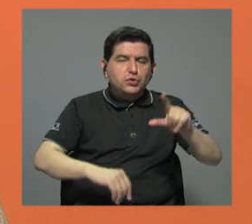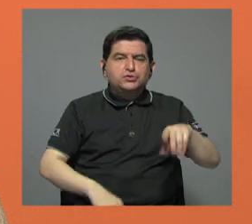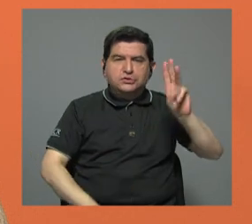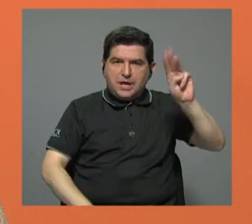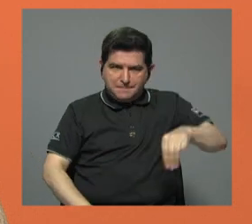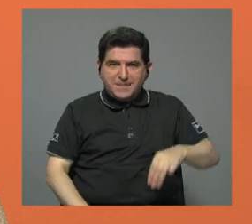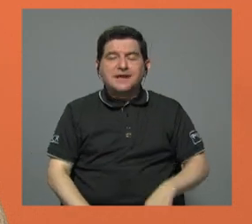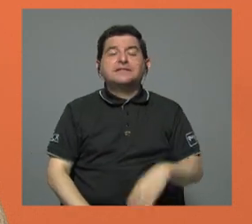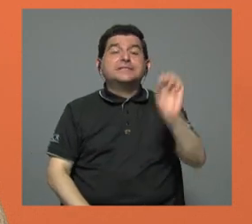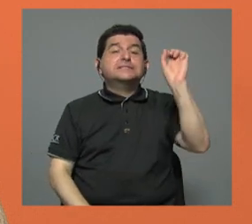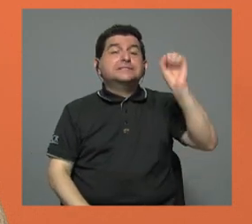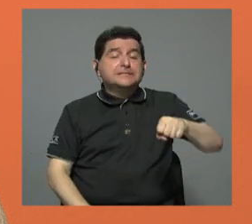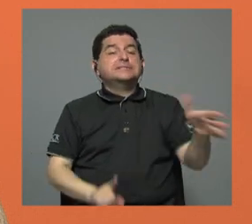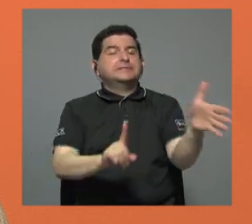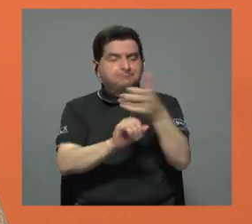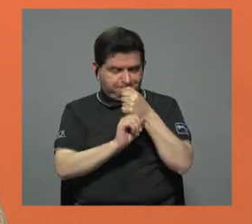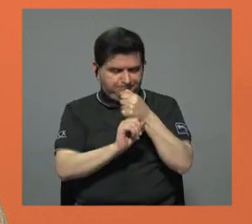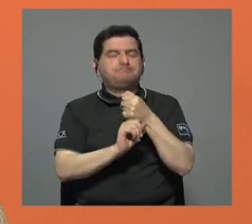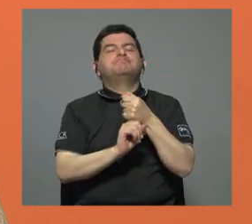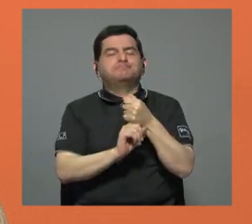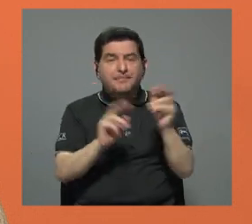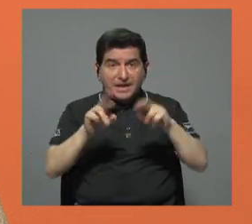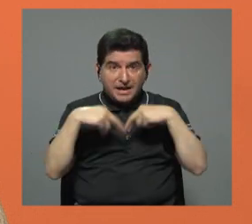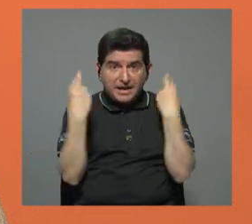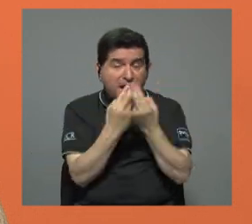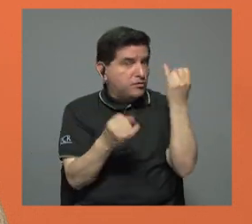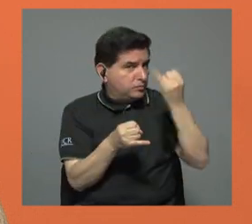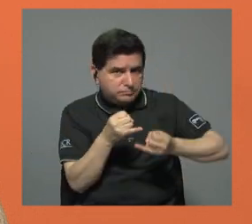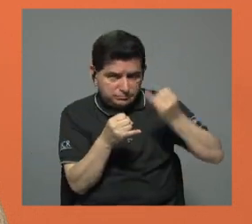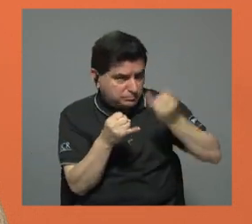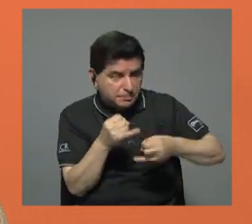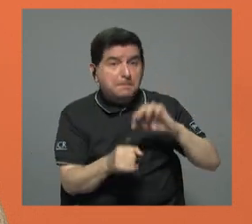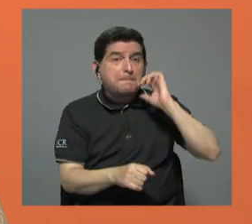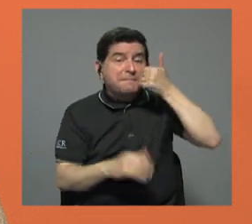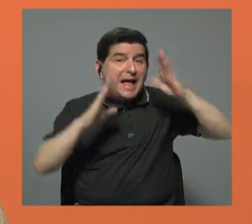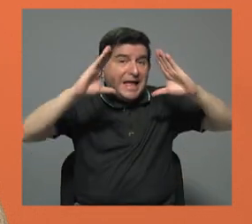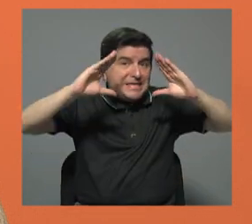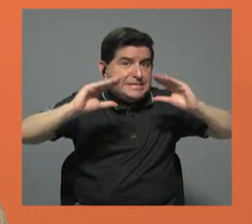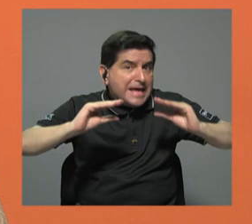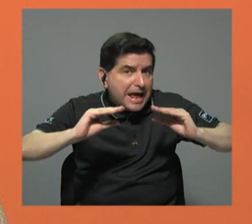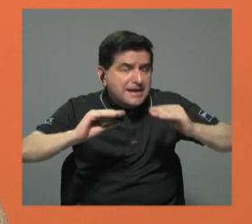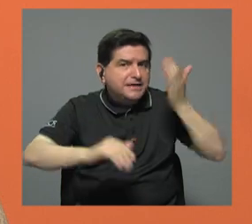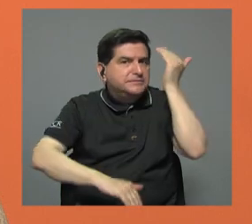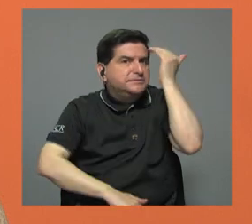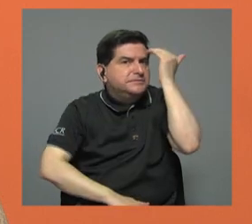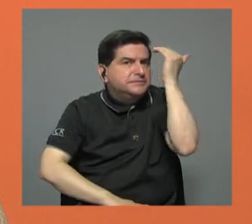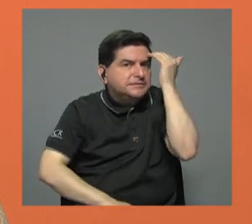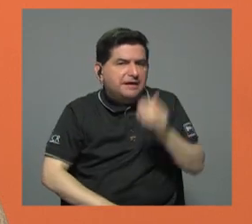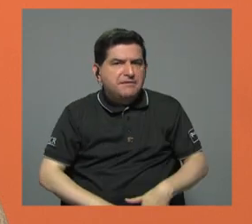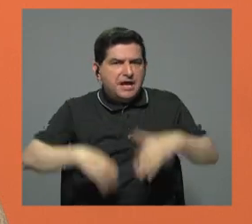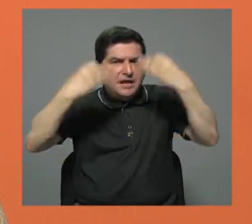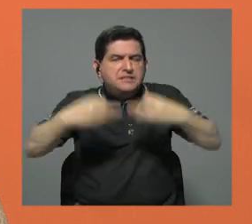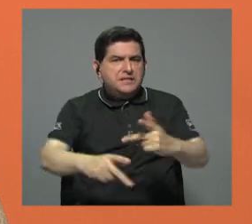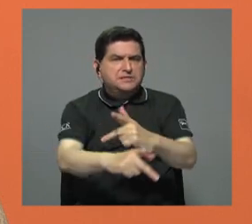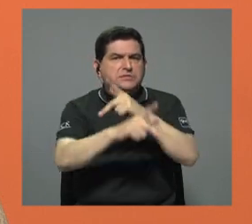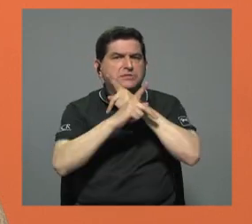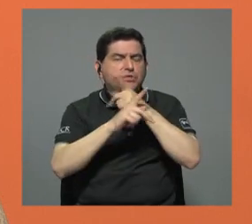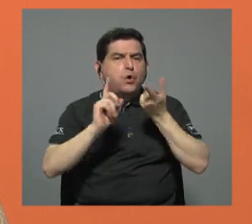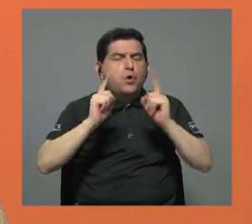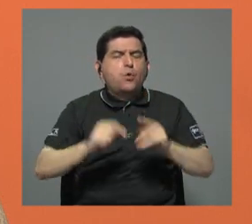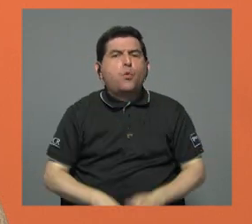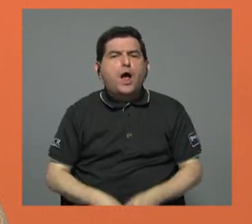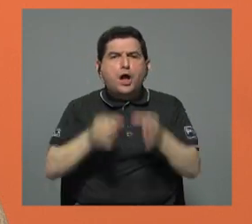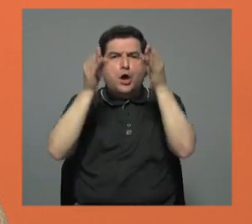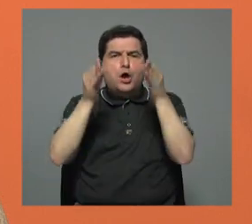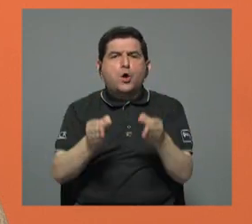martes estuvieron ellos detenidos la audiencia no ha terminado mañana por la tarde se sabrá cuáles medidas cautelares acoge el